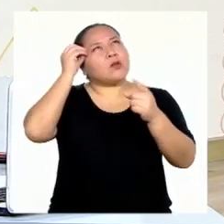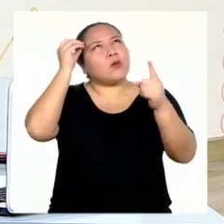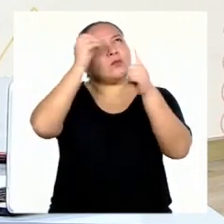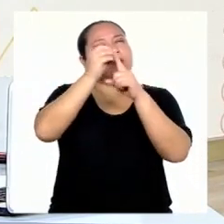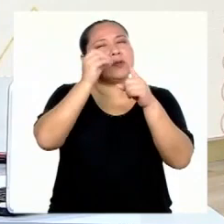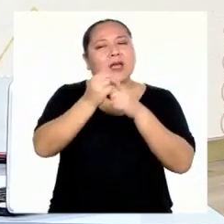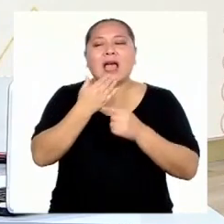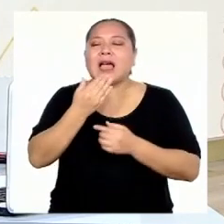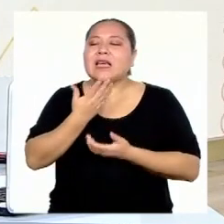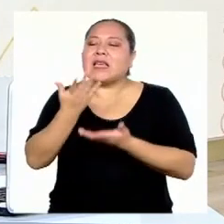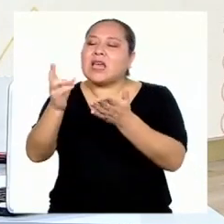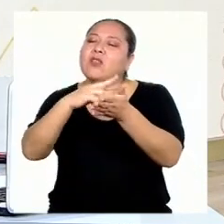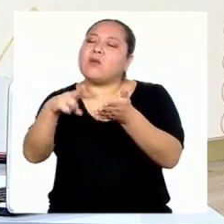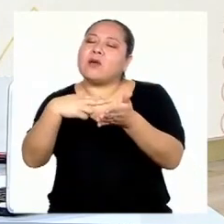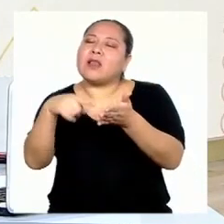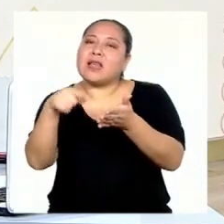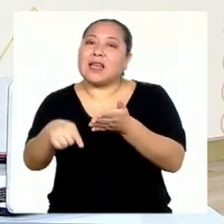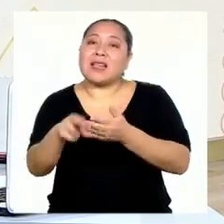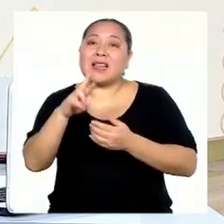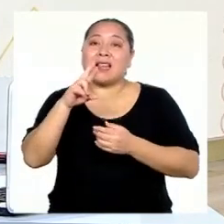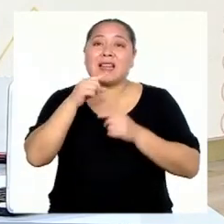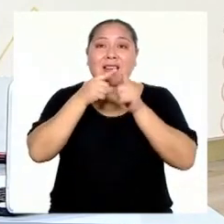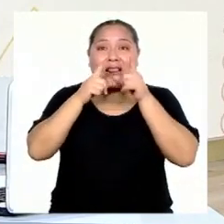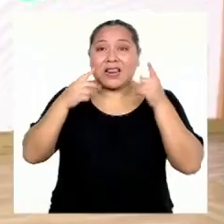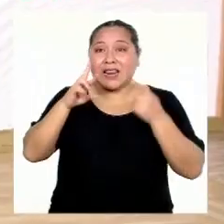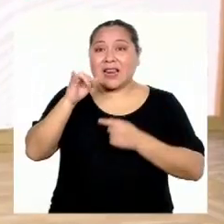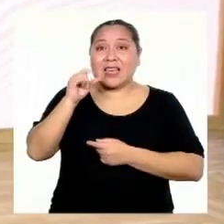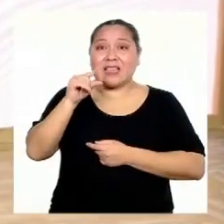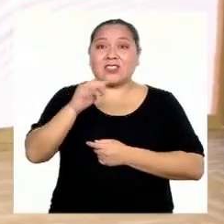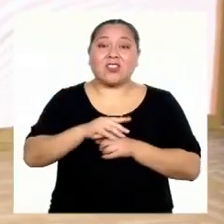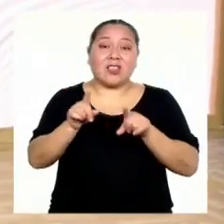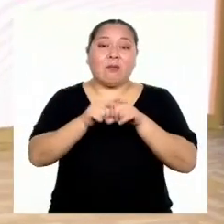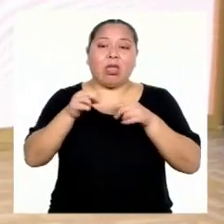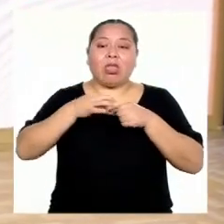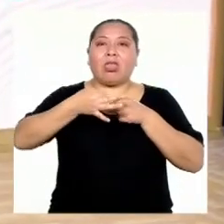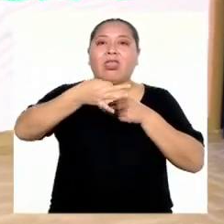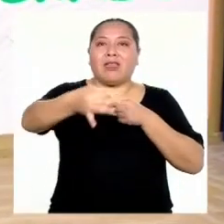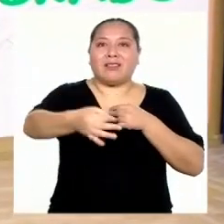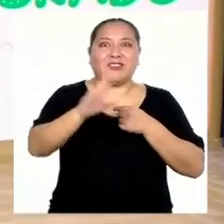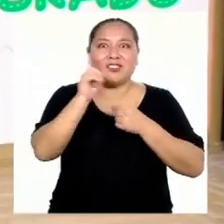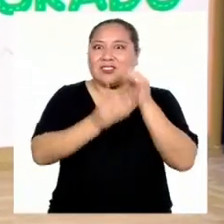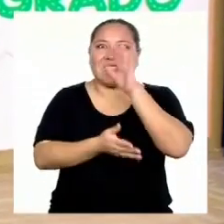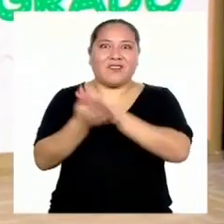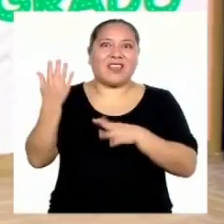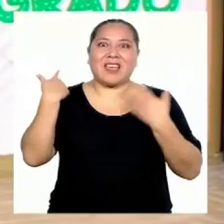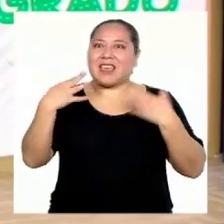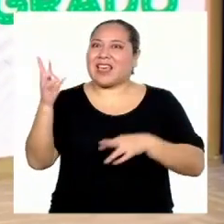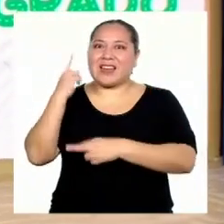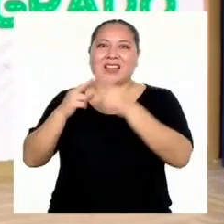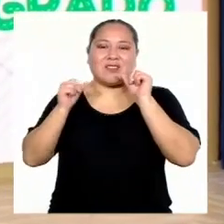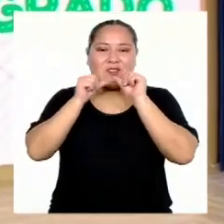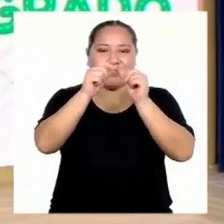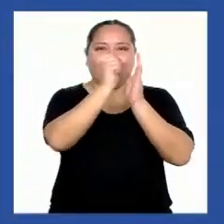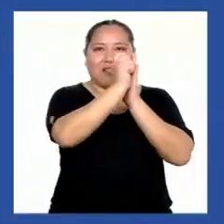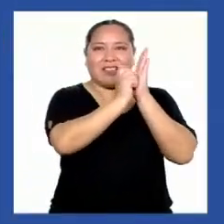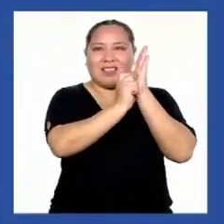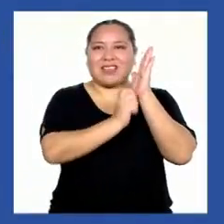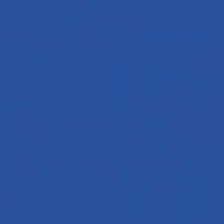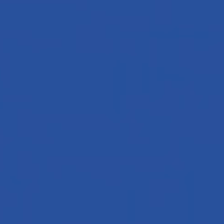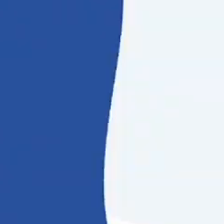el destinatario, el registro y la extensión. No se vayan, que ya volvemos para seguir avanzando con nuestro texto.